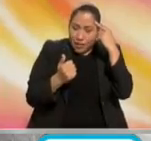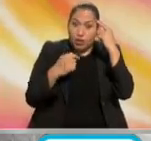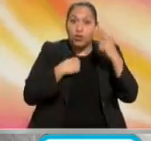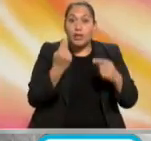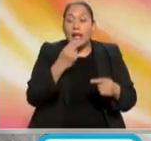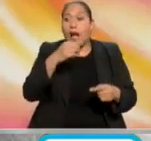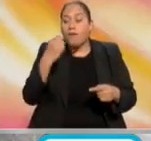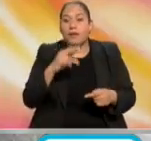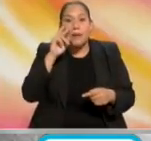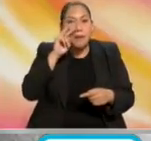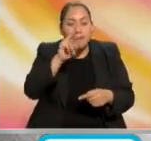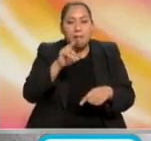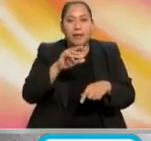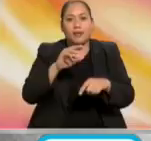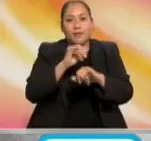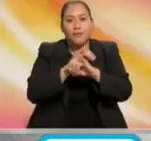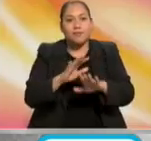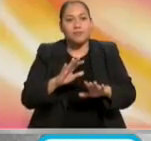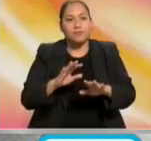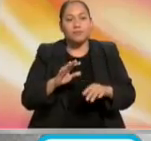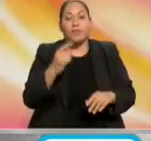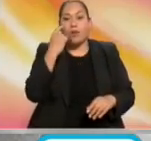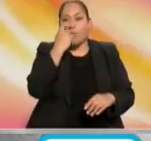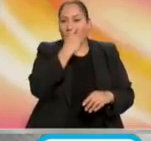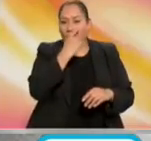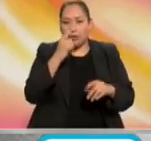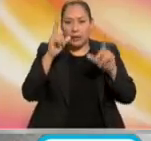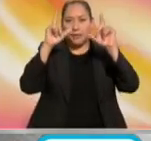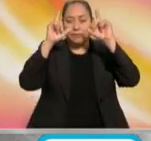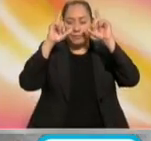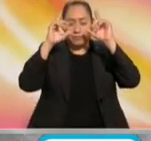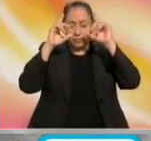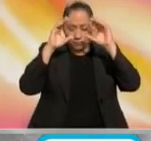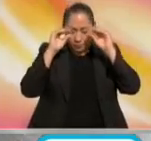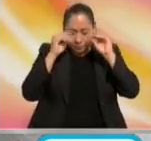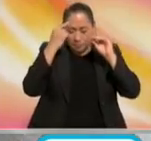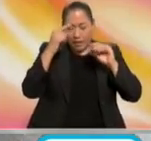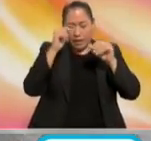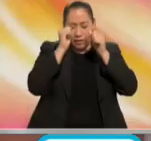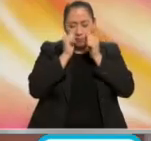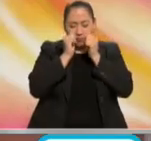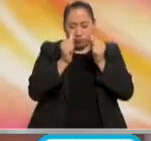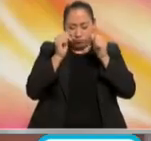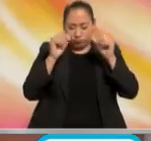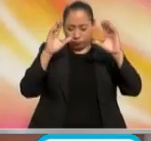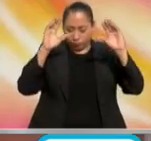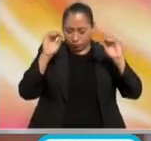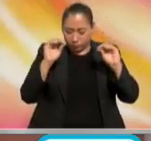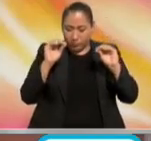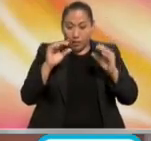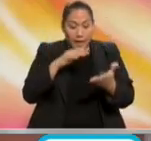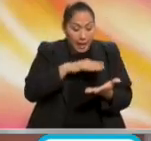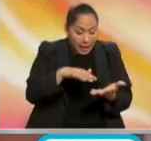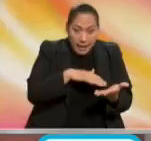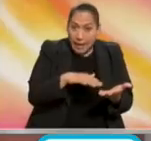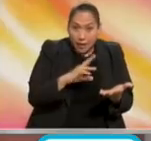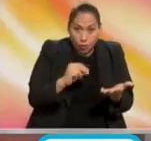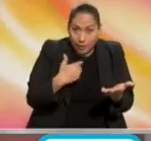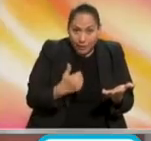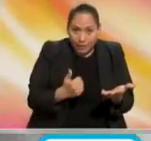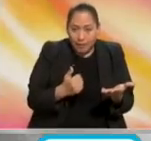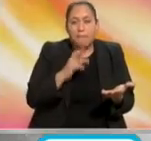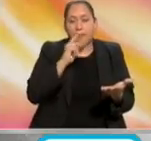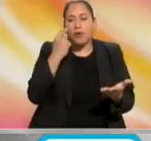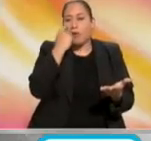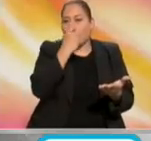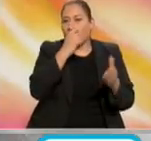Ok. ¿no? Y entonces también lo cerramos como para enfocarnos, para concentrarnos. ¿Qué pasa cuando estás leyendo algo y no lo entendiste? Pues cierras tus